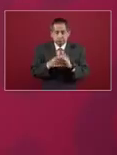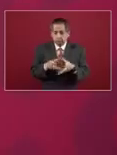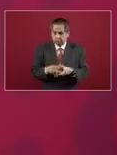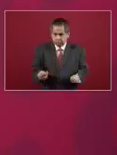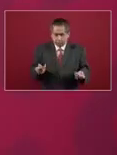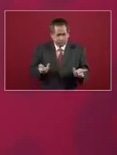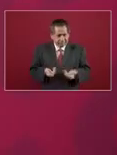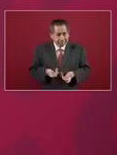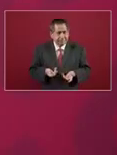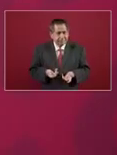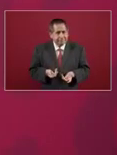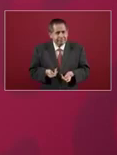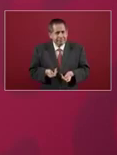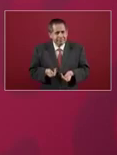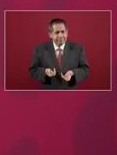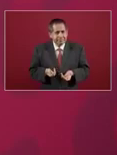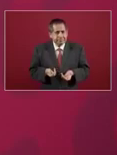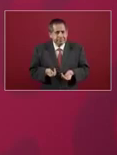desapareció.